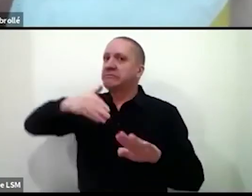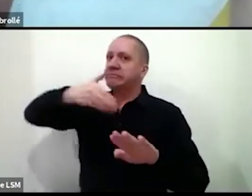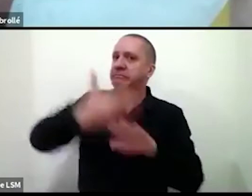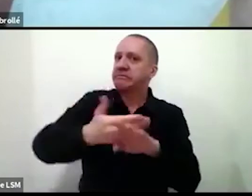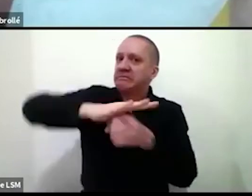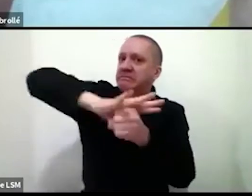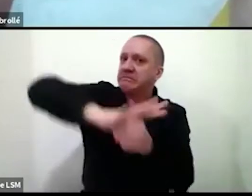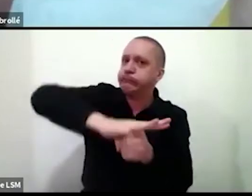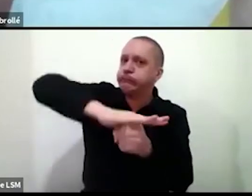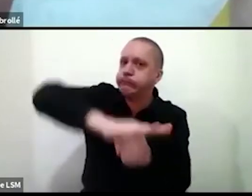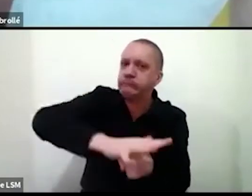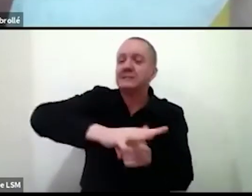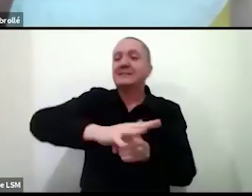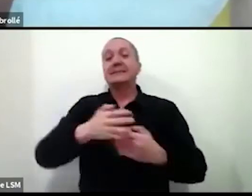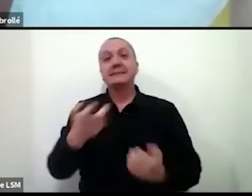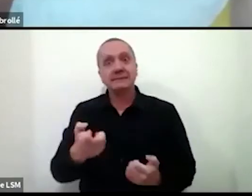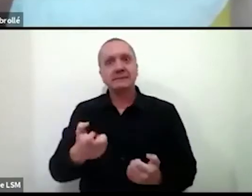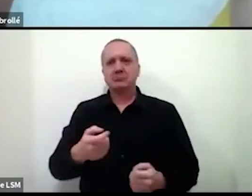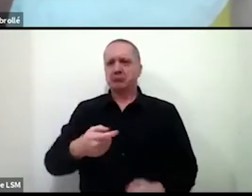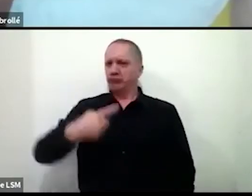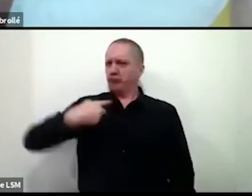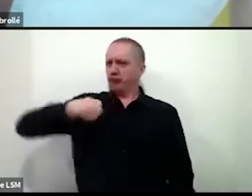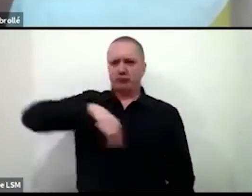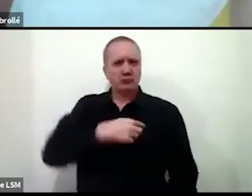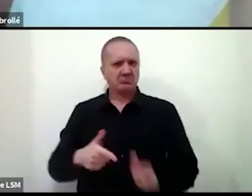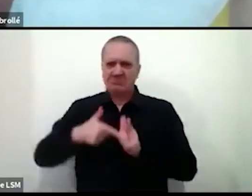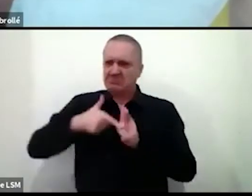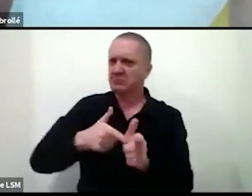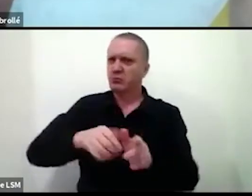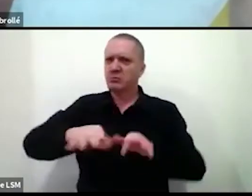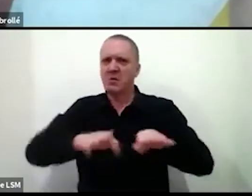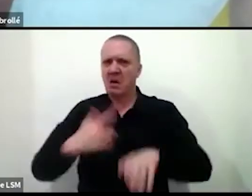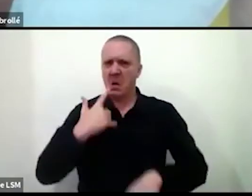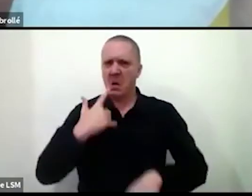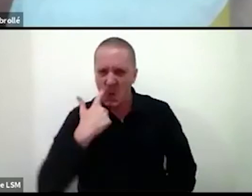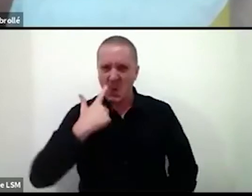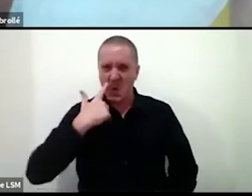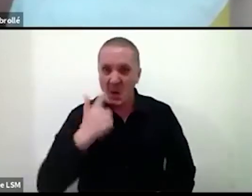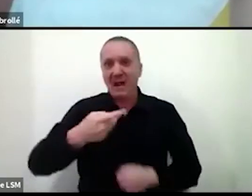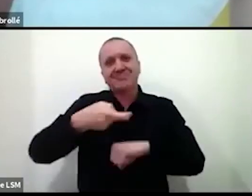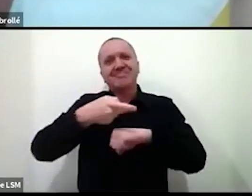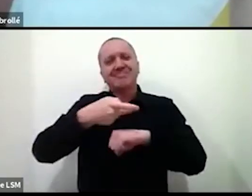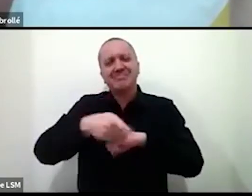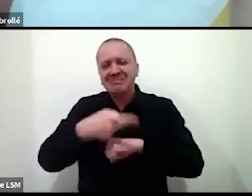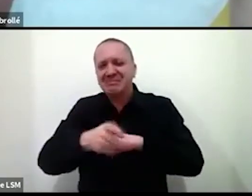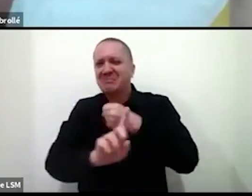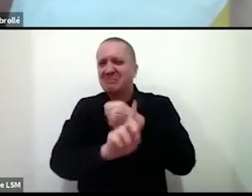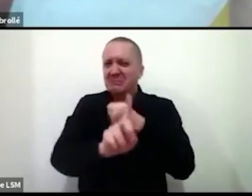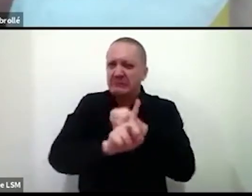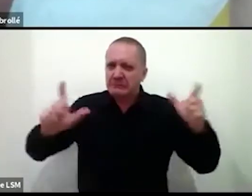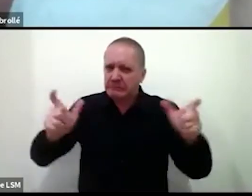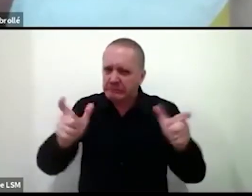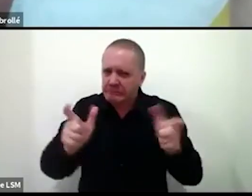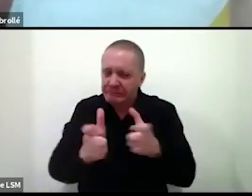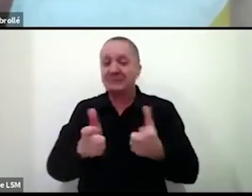seguimos enfrentando y trabajando para minimizar este impacto en nuestra comunidad, bajar los niveles de ansiedad, de